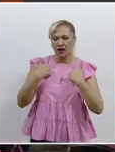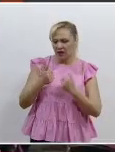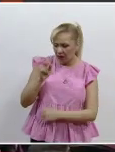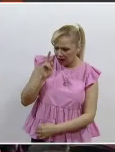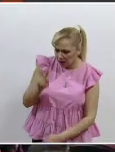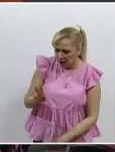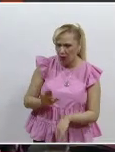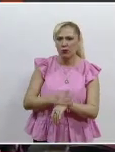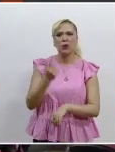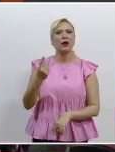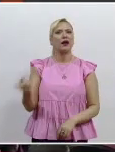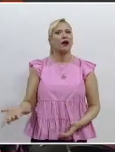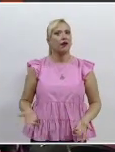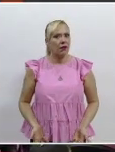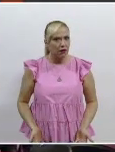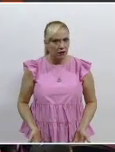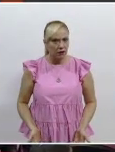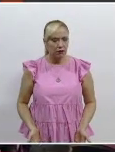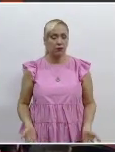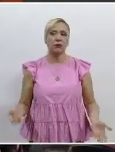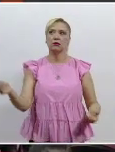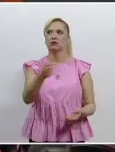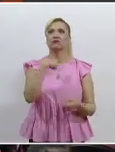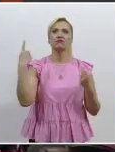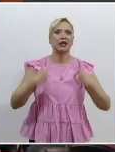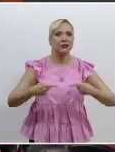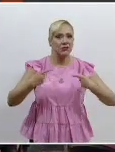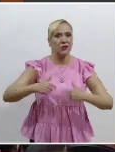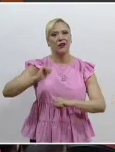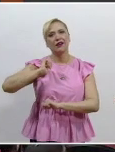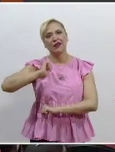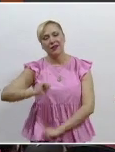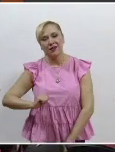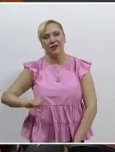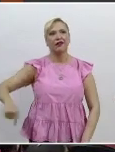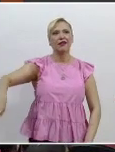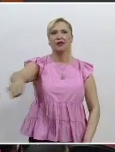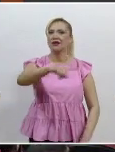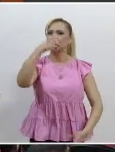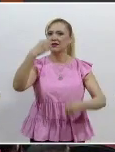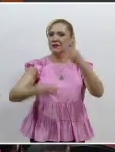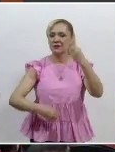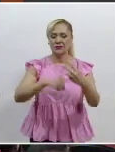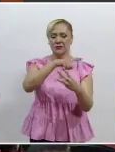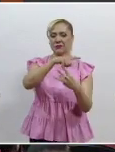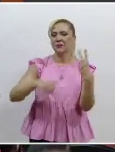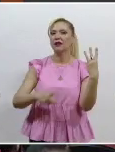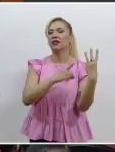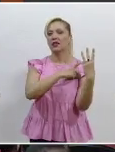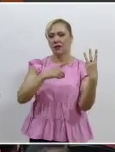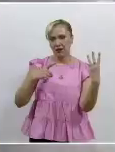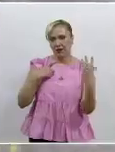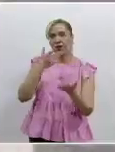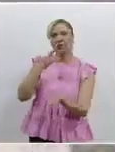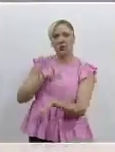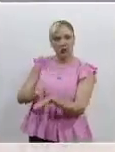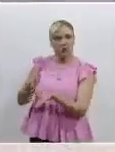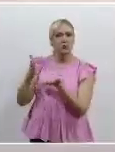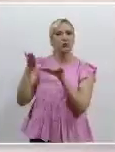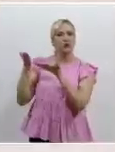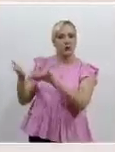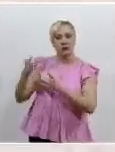sucediendo. Resaltaron que tanto la sociedad, las autoridades y el sistema de justicia deben formar parte de este apoyo, con